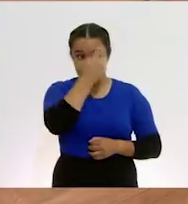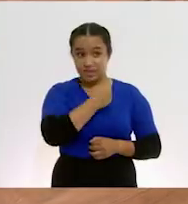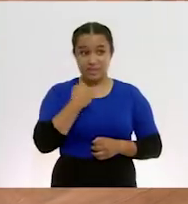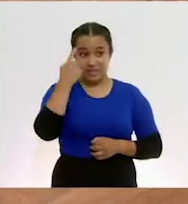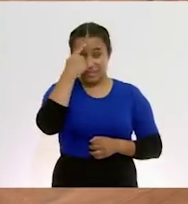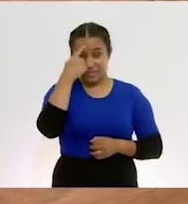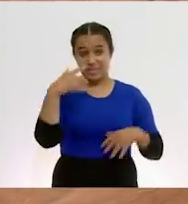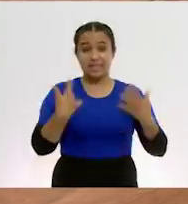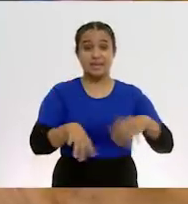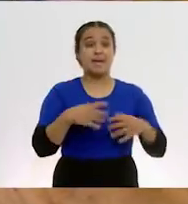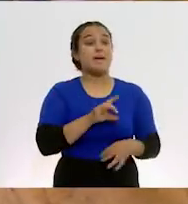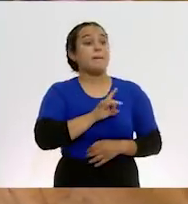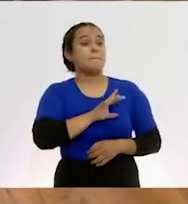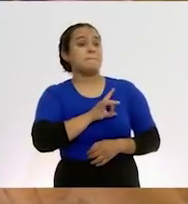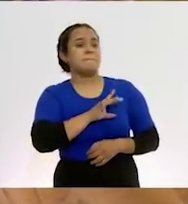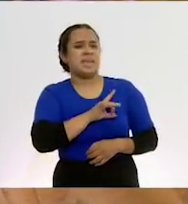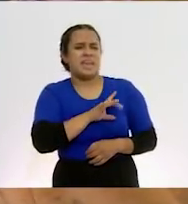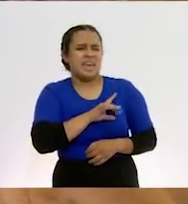¡Oh, miedo!